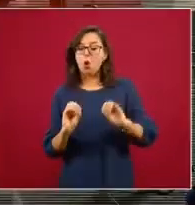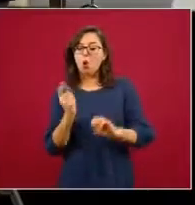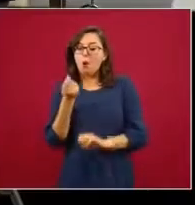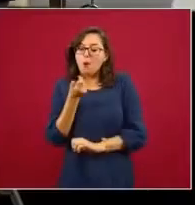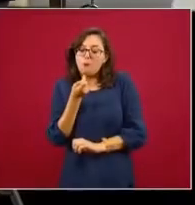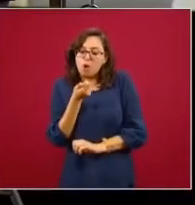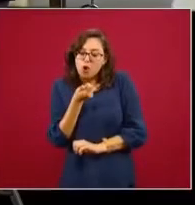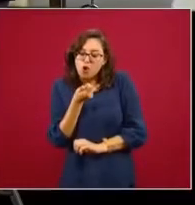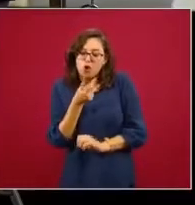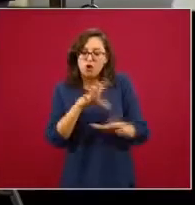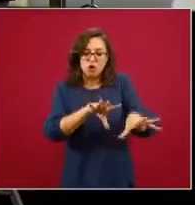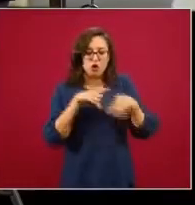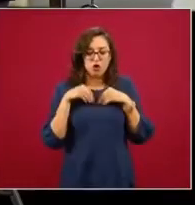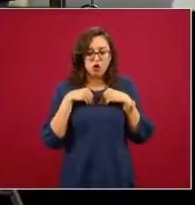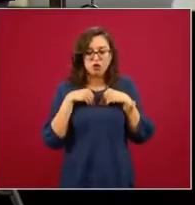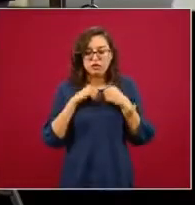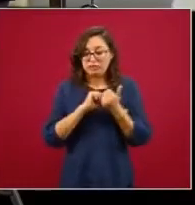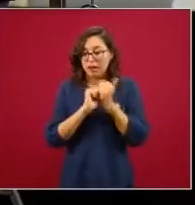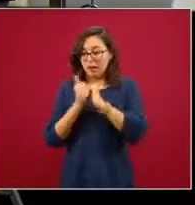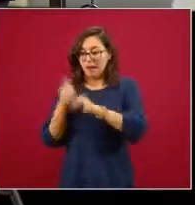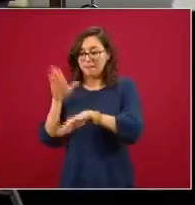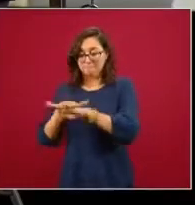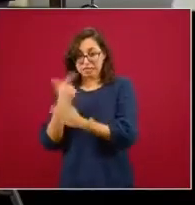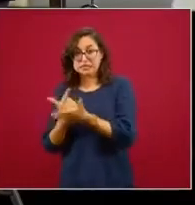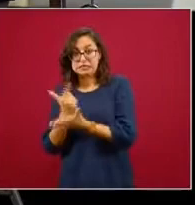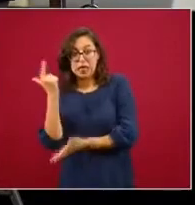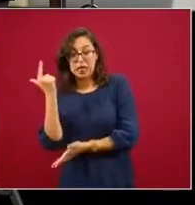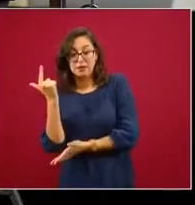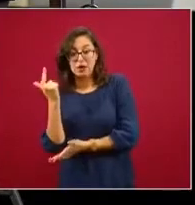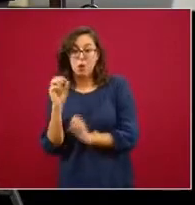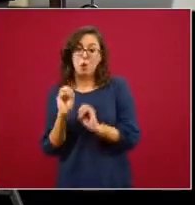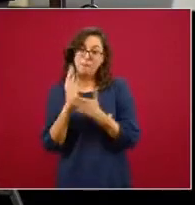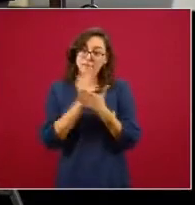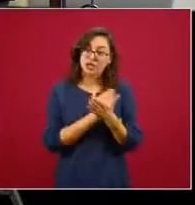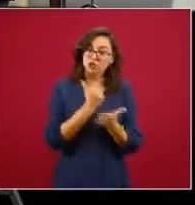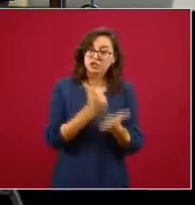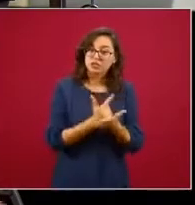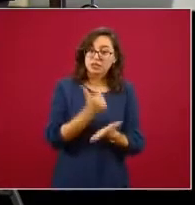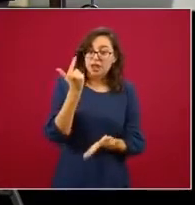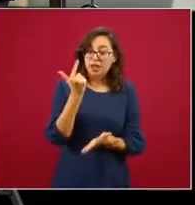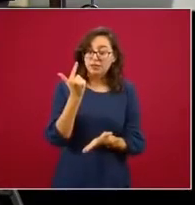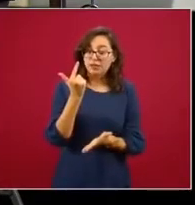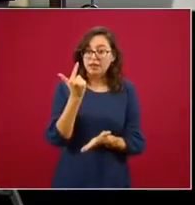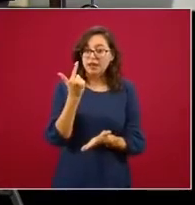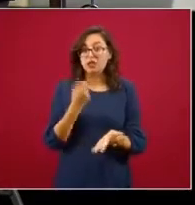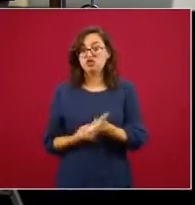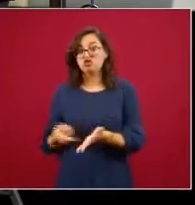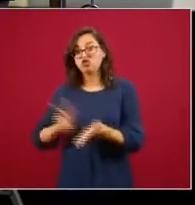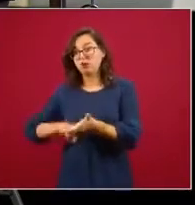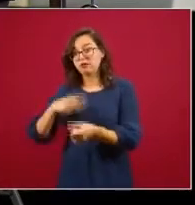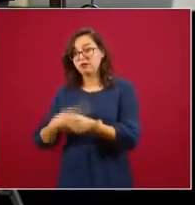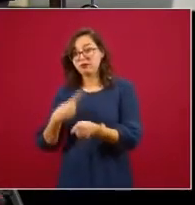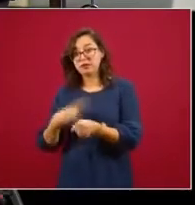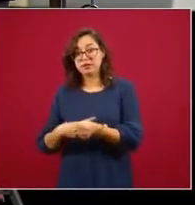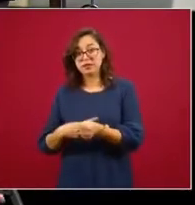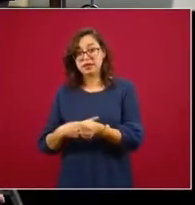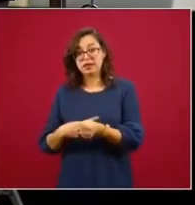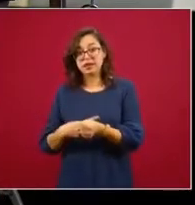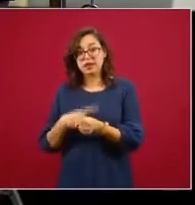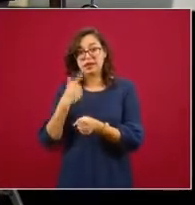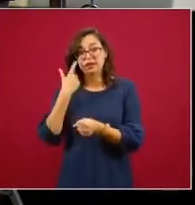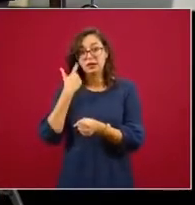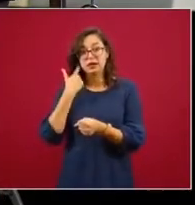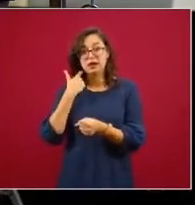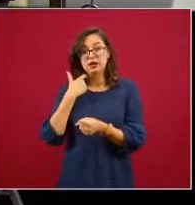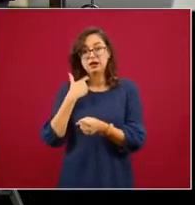las comorbilidades del paciente hace que se haga más letal esto en el individuo, la enfermedad de